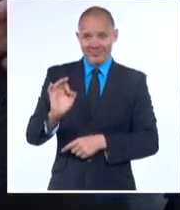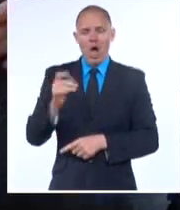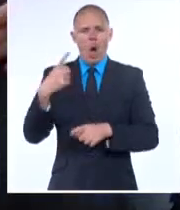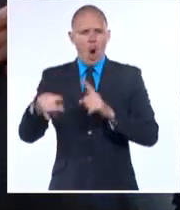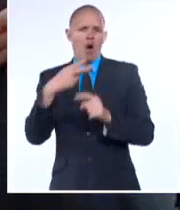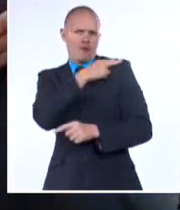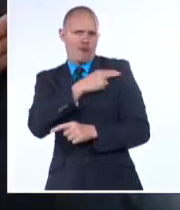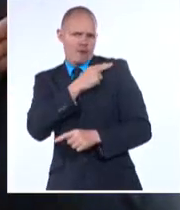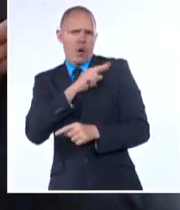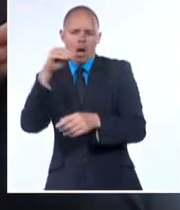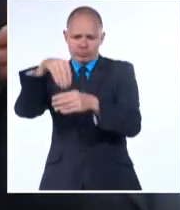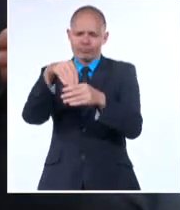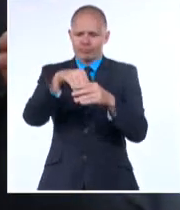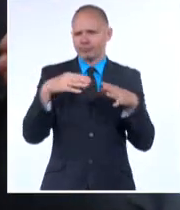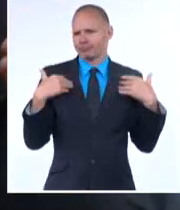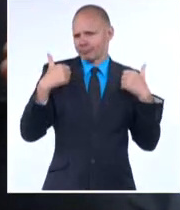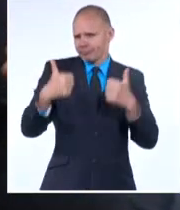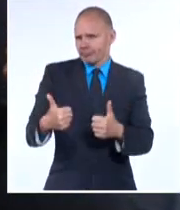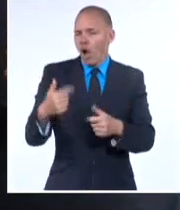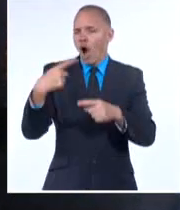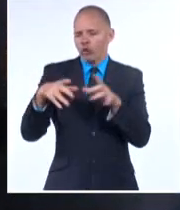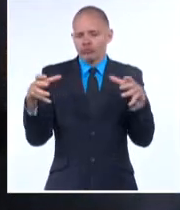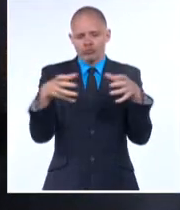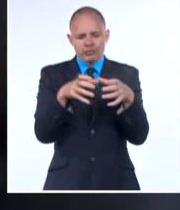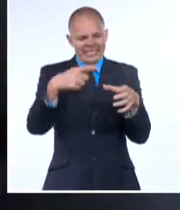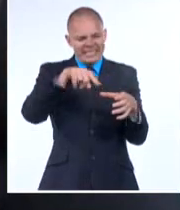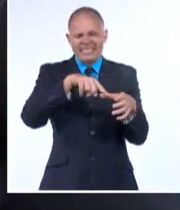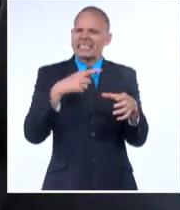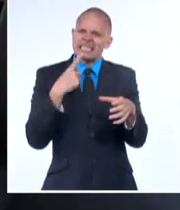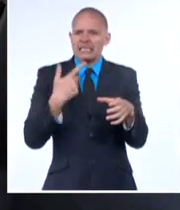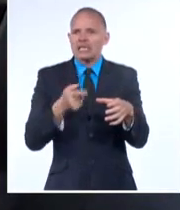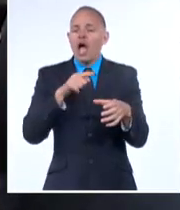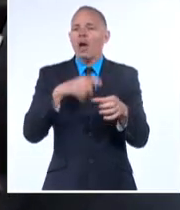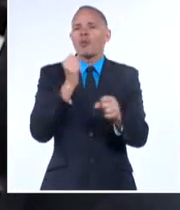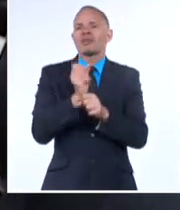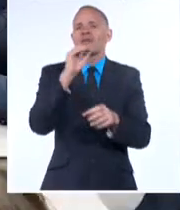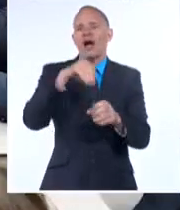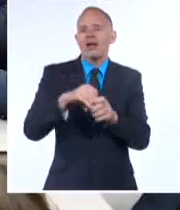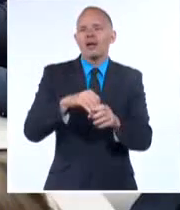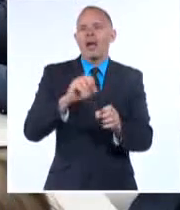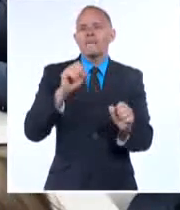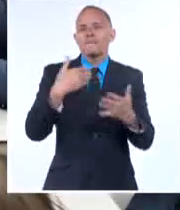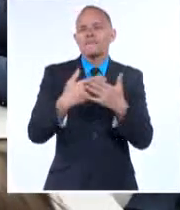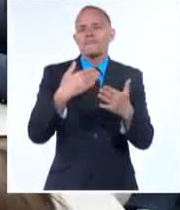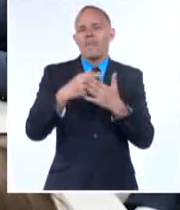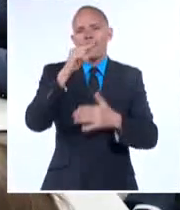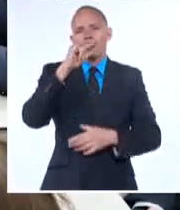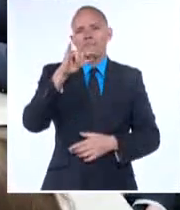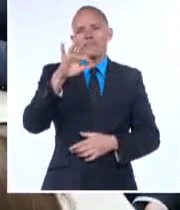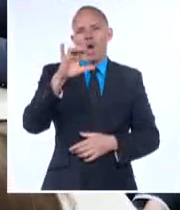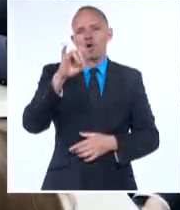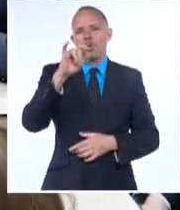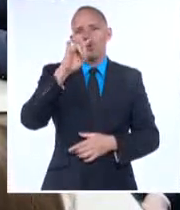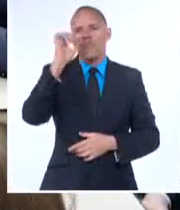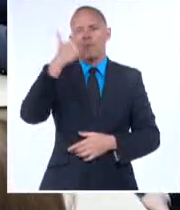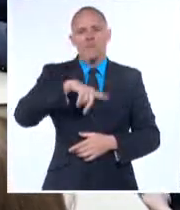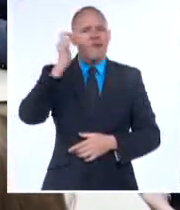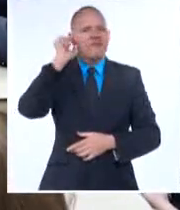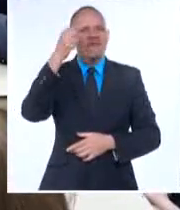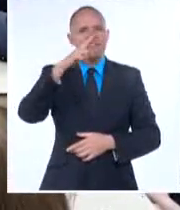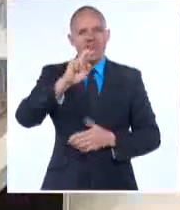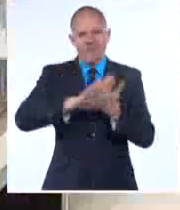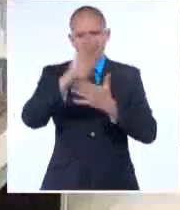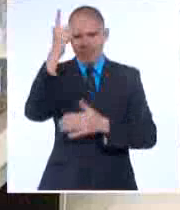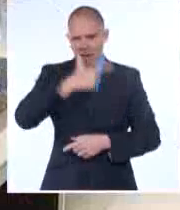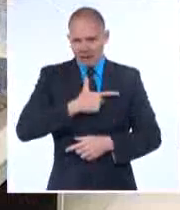funcionarios de la misión diplomática y una delegación de especialistas de BioCuba Pharma. Con anterioridad, la viceministra cubana y